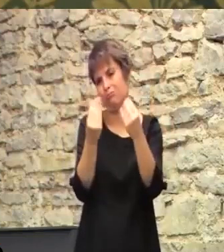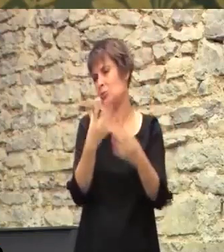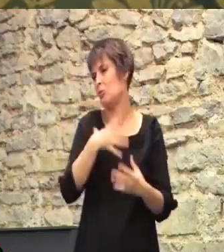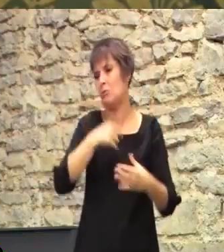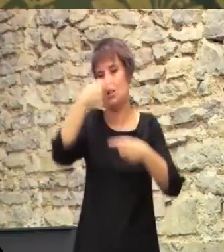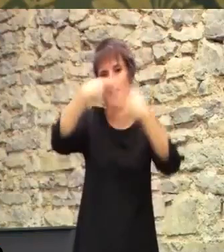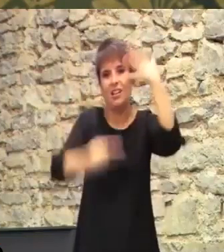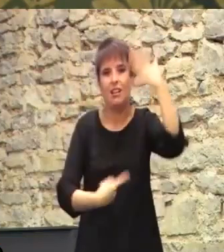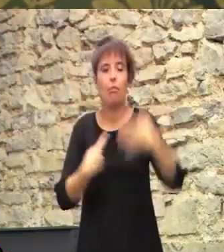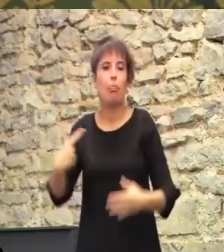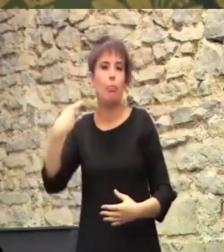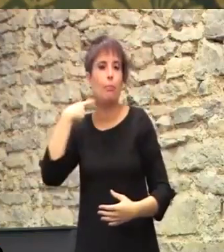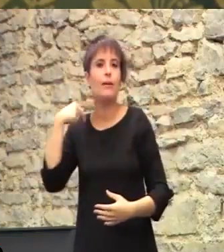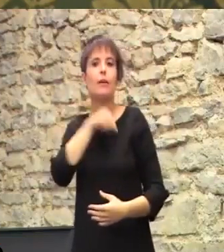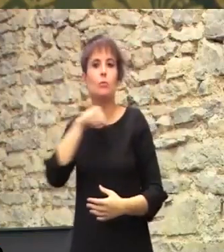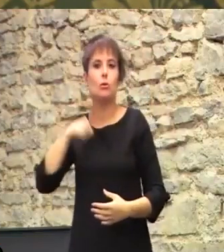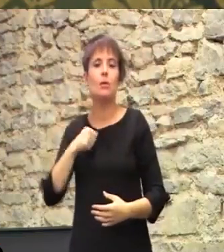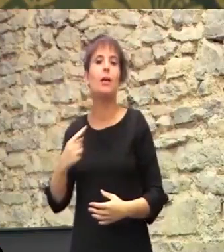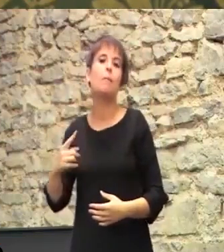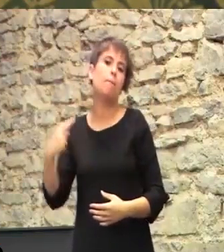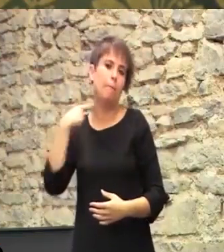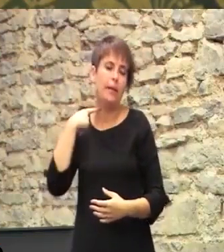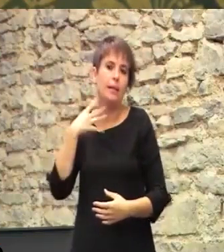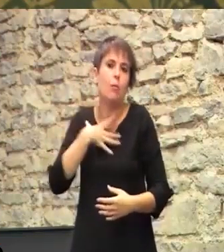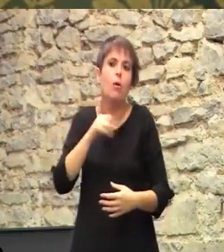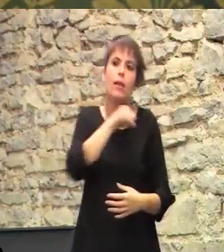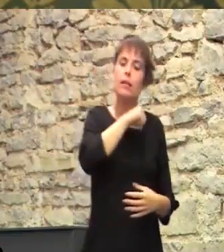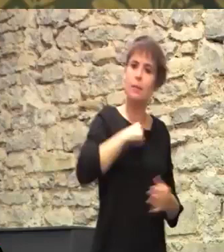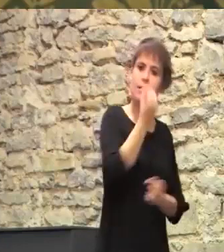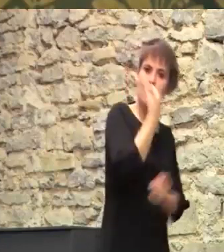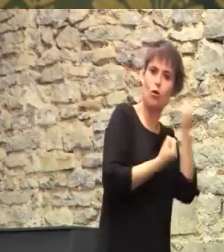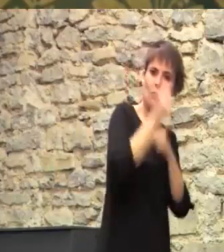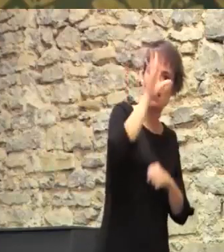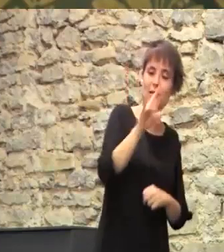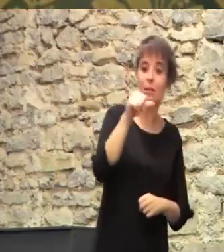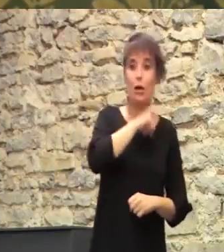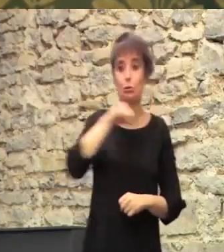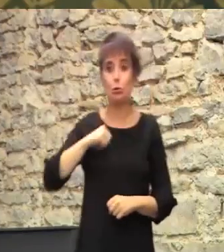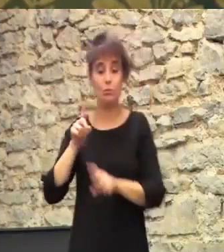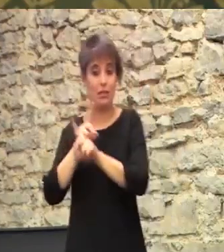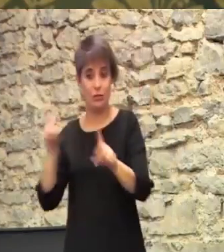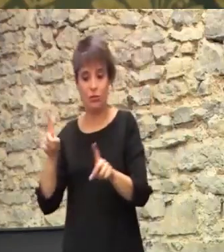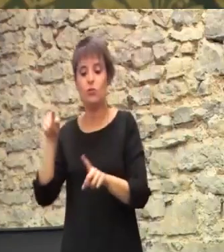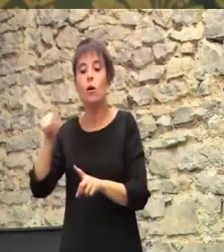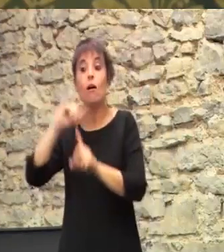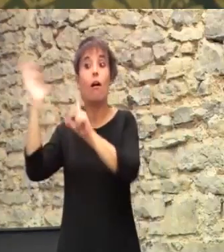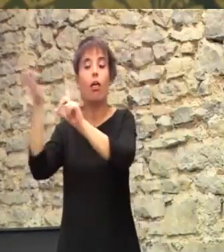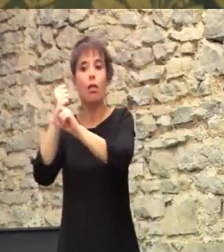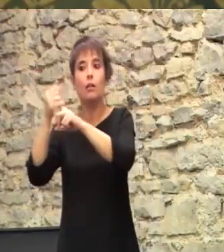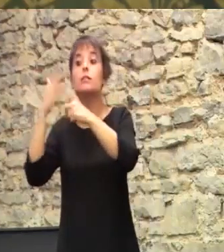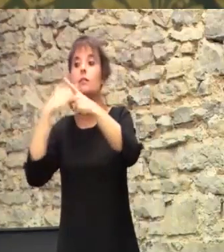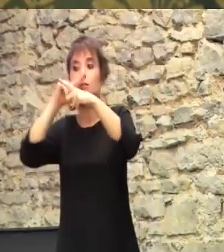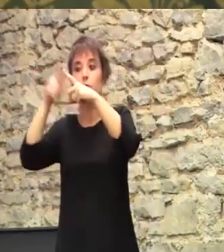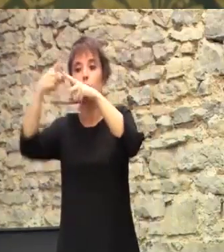falta de esta pérdida de la autonomía aún teniendo independencia económica yo encontré uno probablemente si sigan